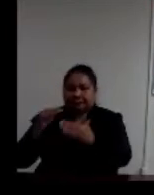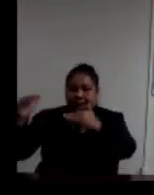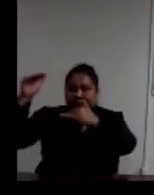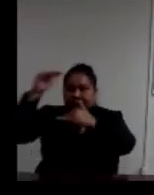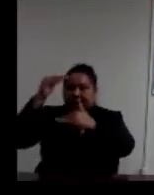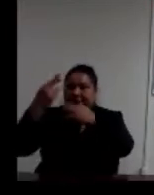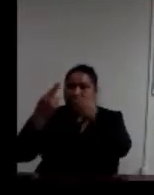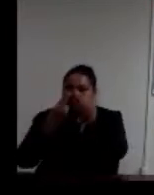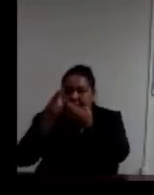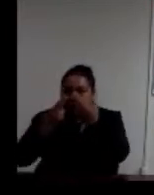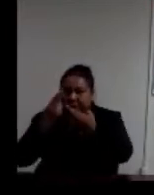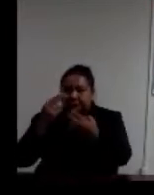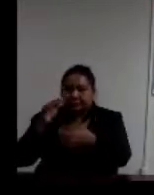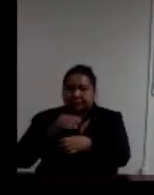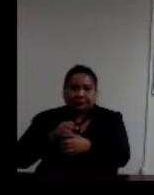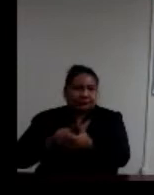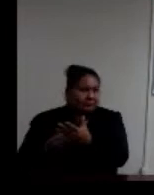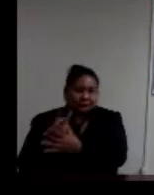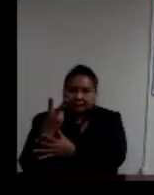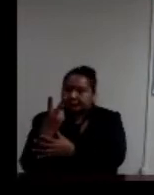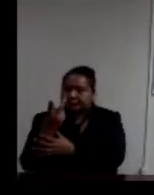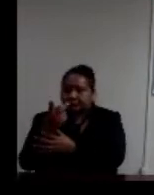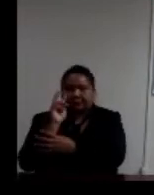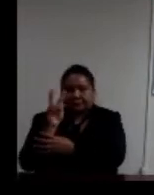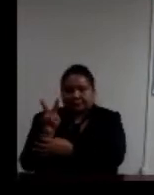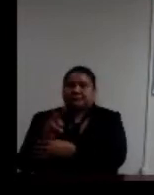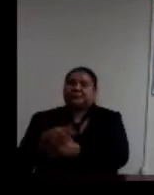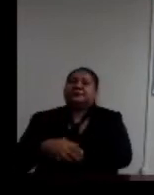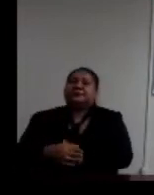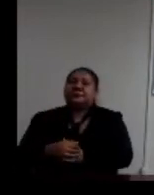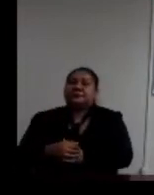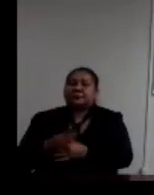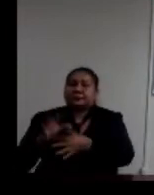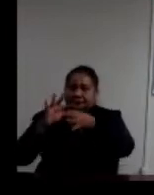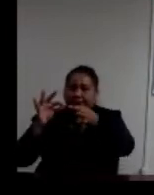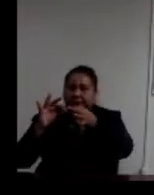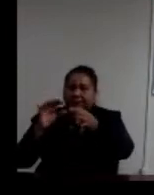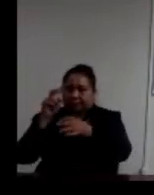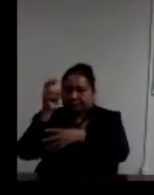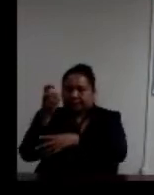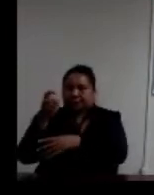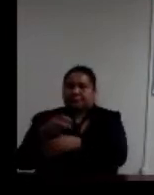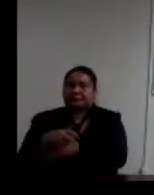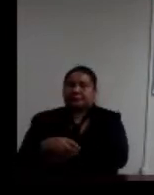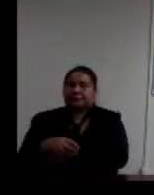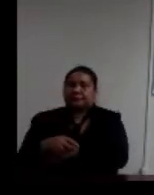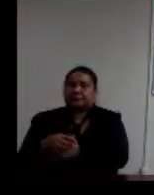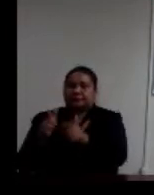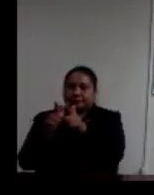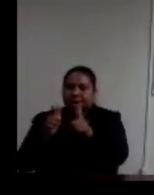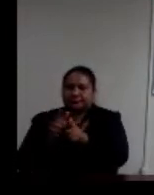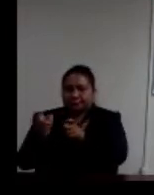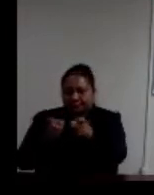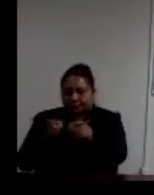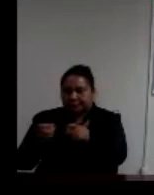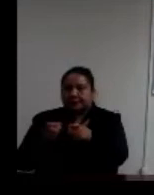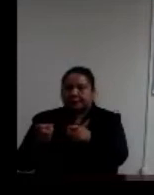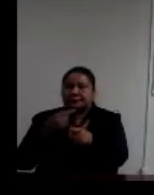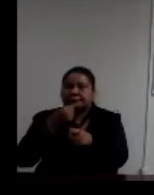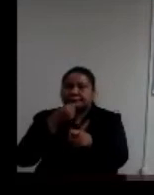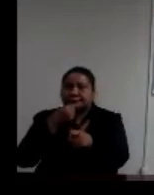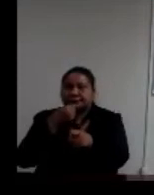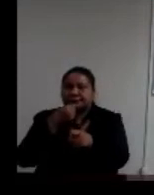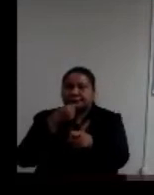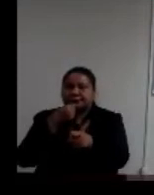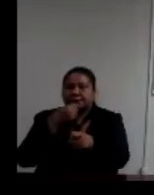una revista que es nueva. ¿Sí? Entonces, con eso le explicamos a los papás. El grupo control, ¿qué significa? Son aquellos